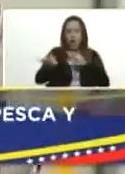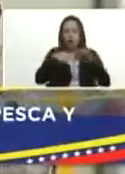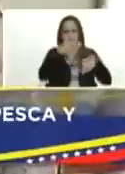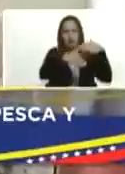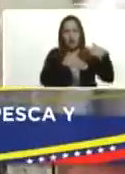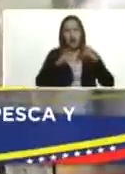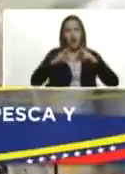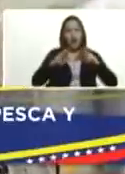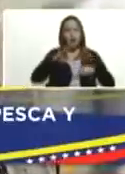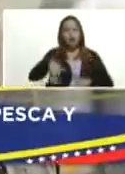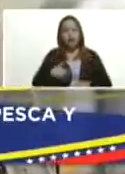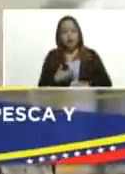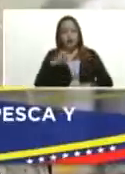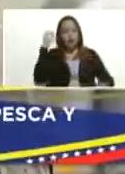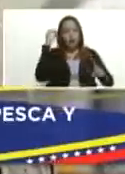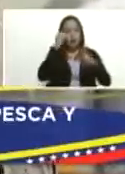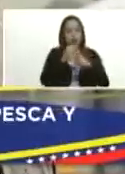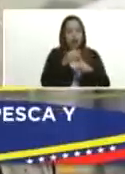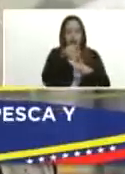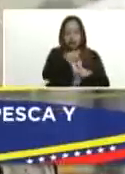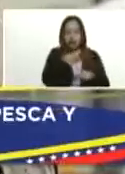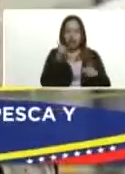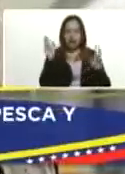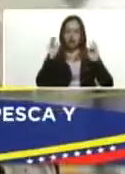Ojalá pudiéramos ponernos metas en ese sentido,